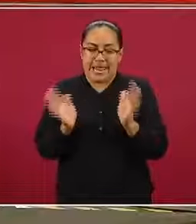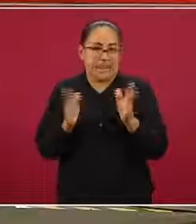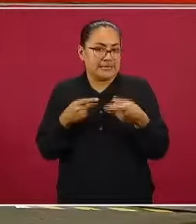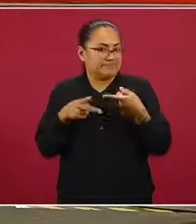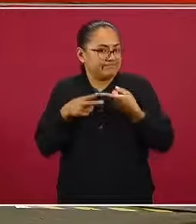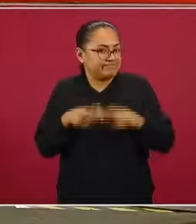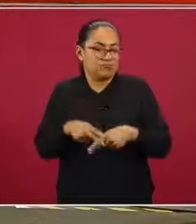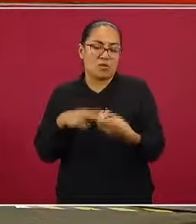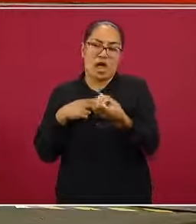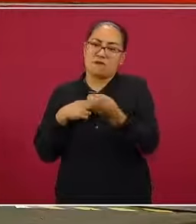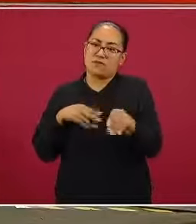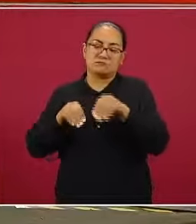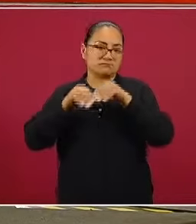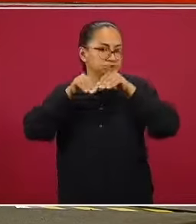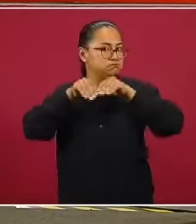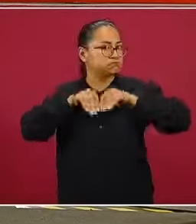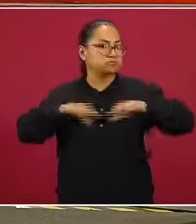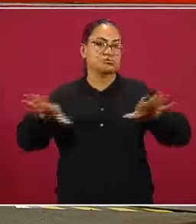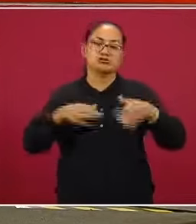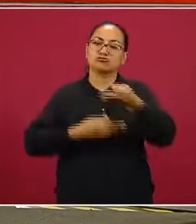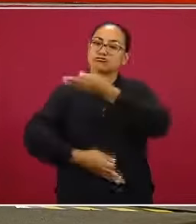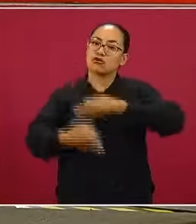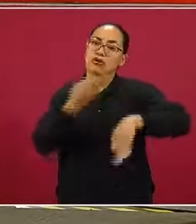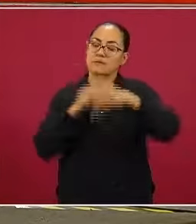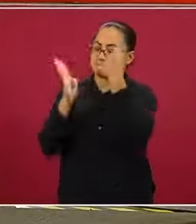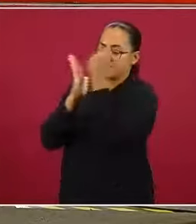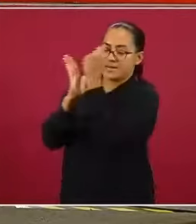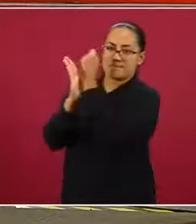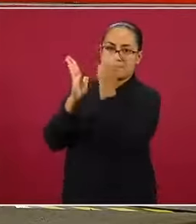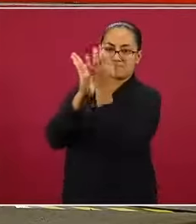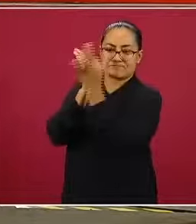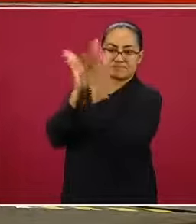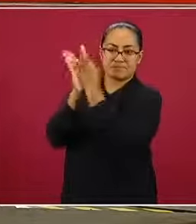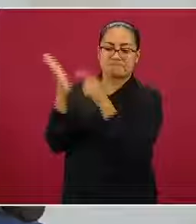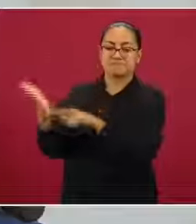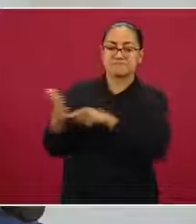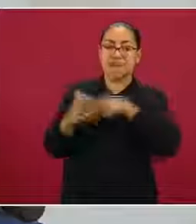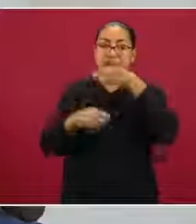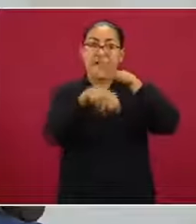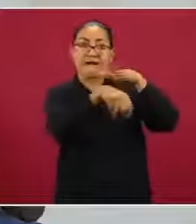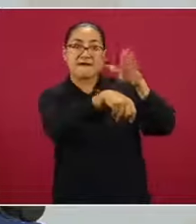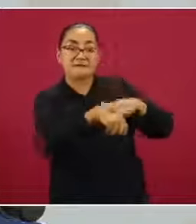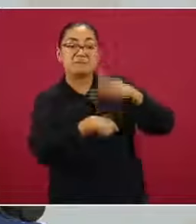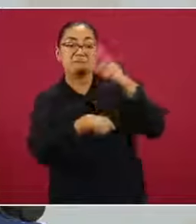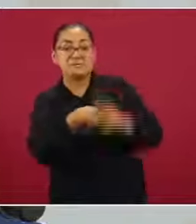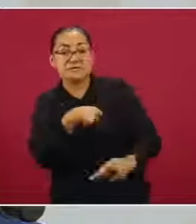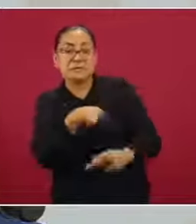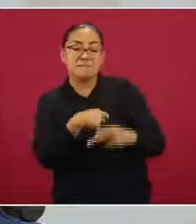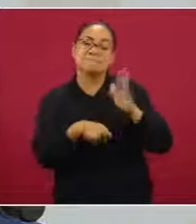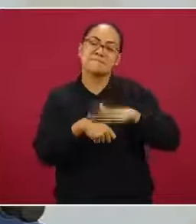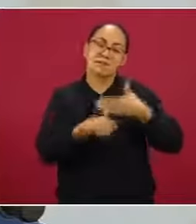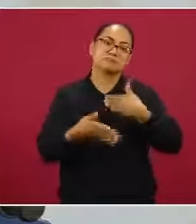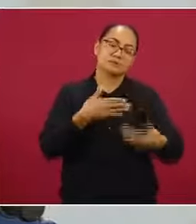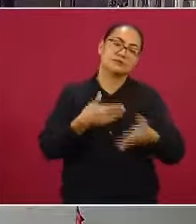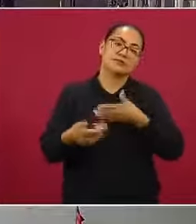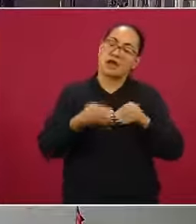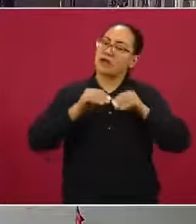cierto, con uno de los etiquetados frontales de advertencia más modernos que existen en el